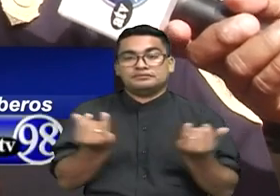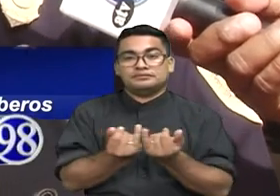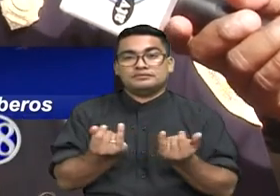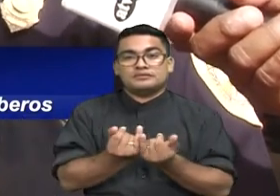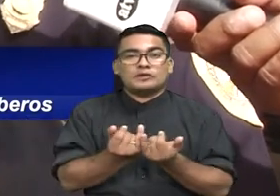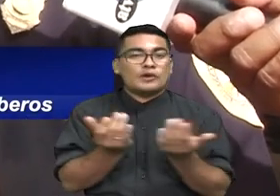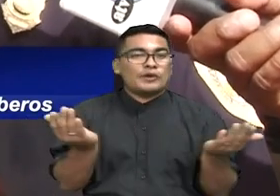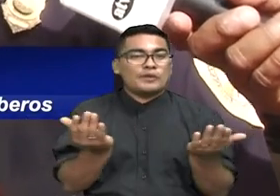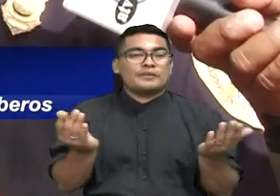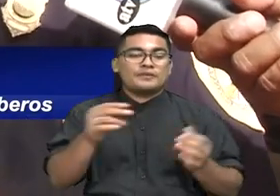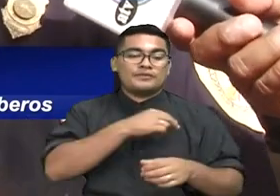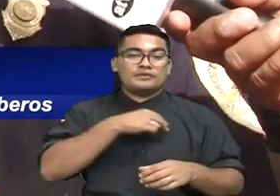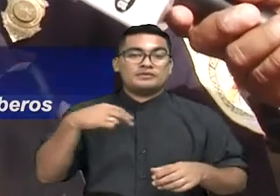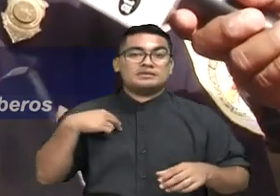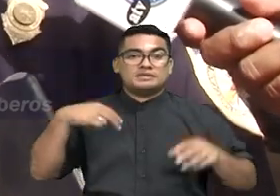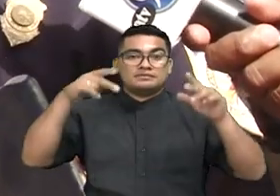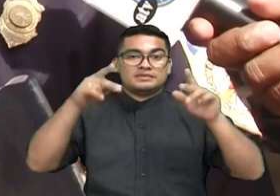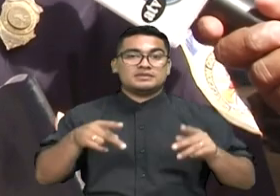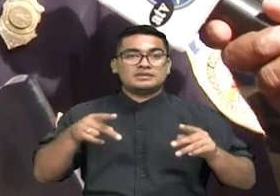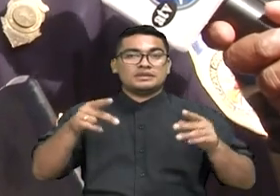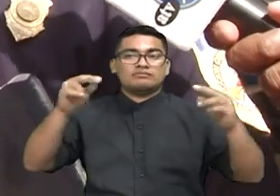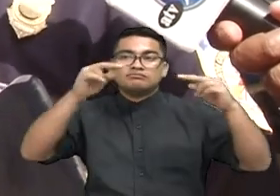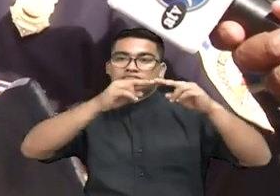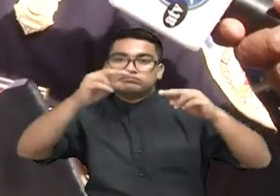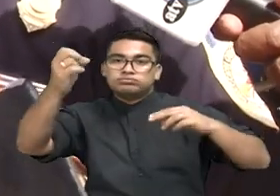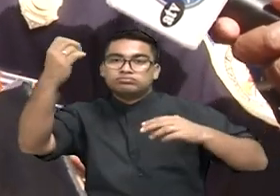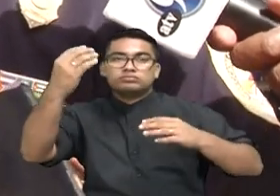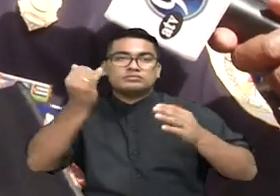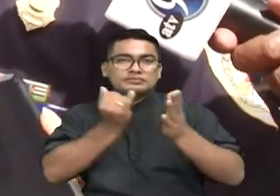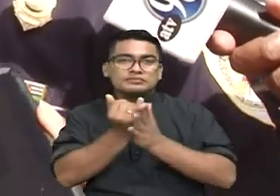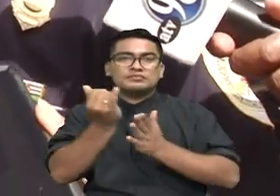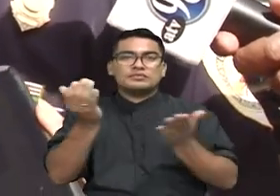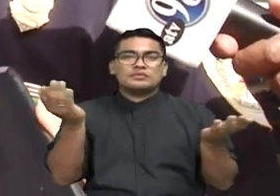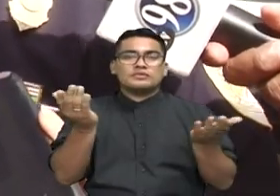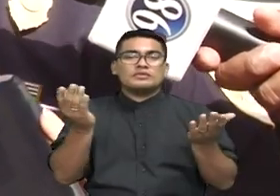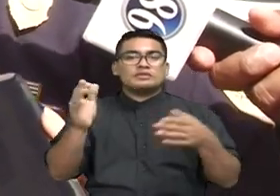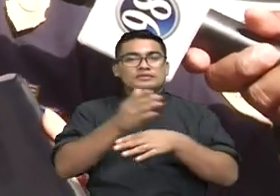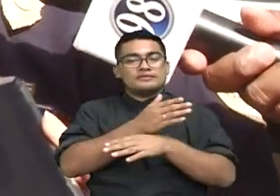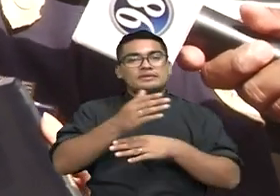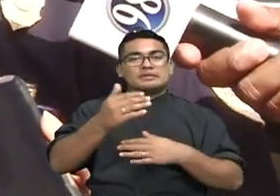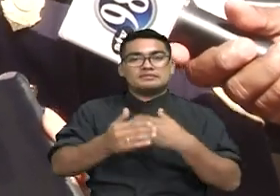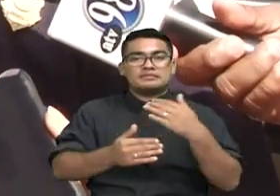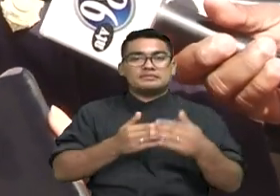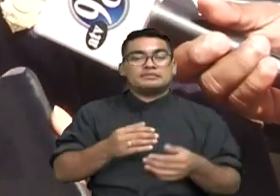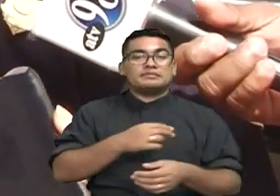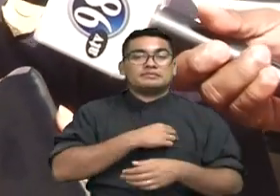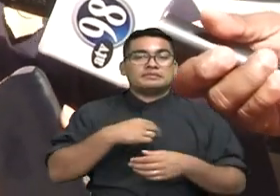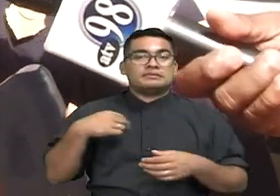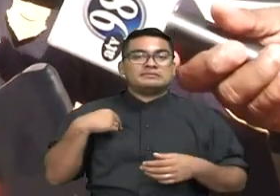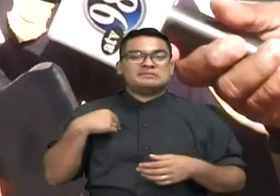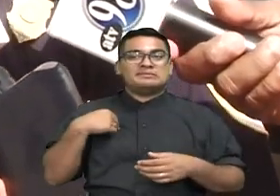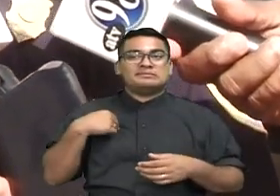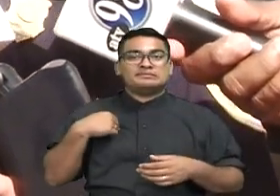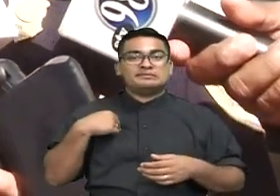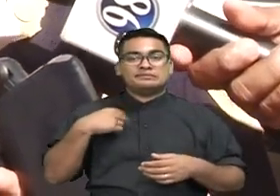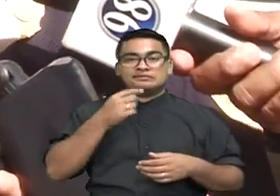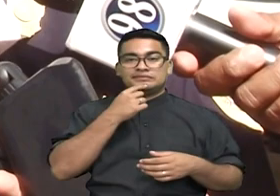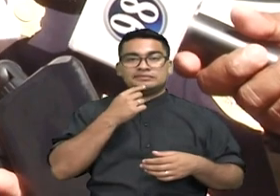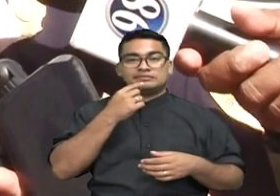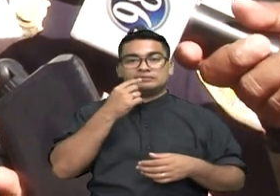cómo nosotros realizamos las inspecciones eléctricas, la atención al cliente, todo ese procedimiento. Haremos un ejercicio también demostrativo